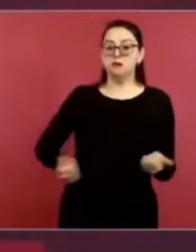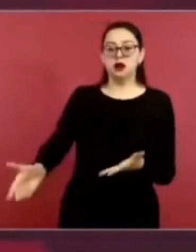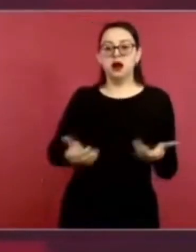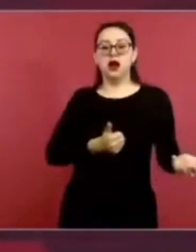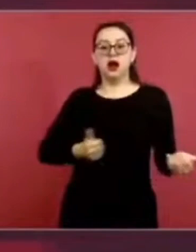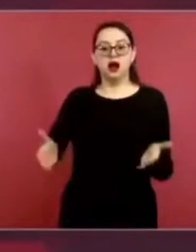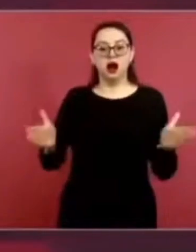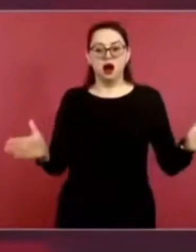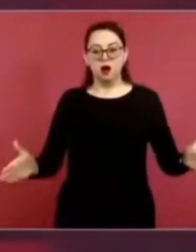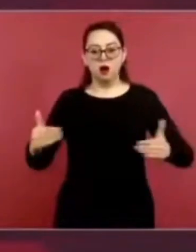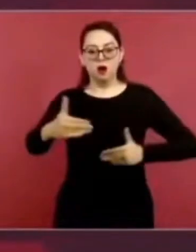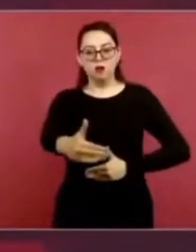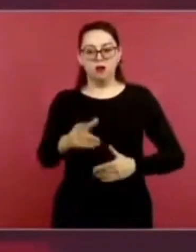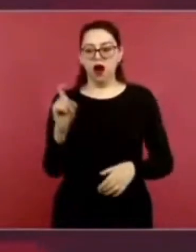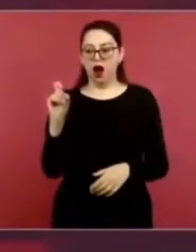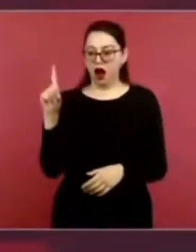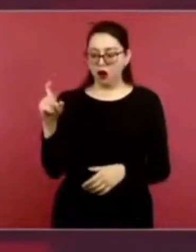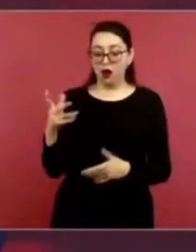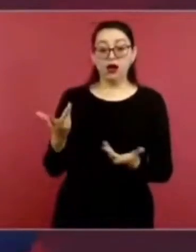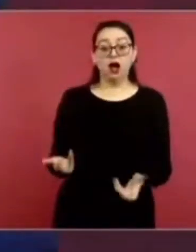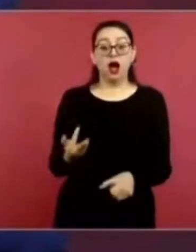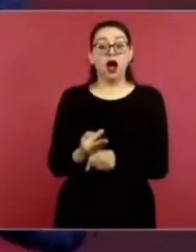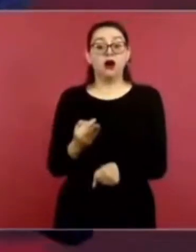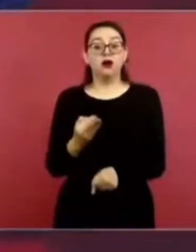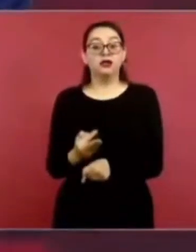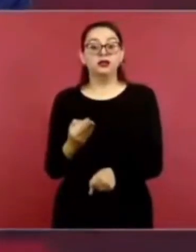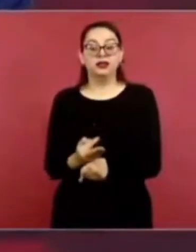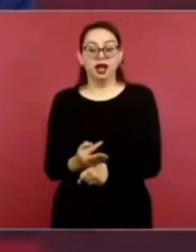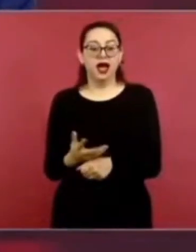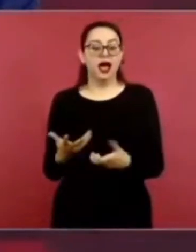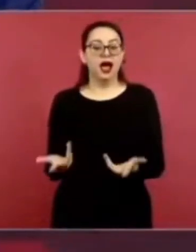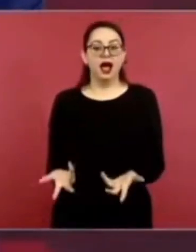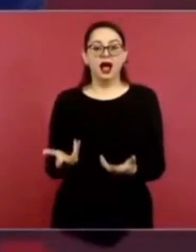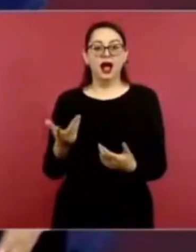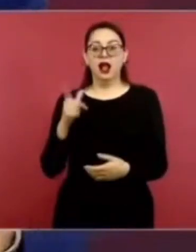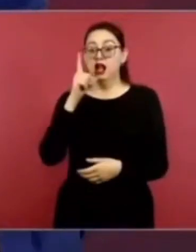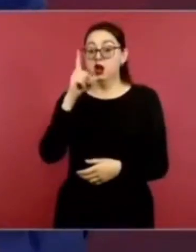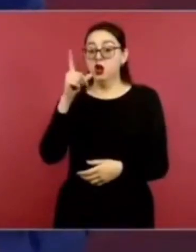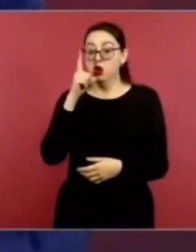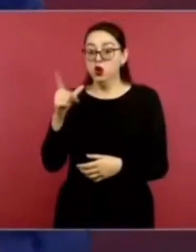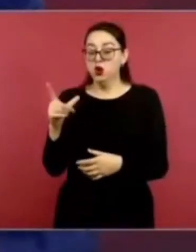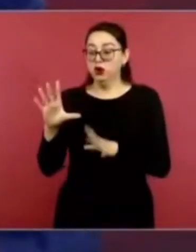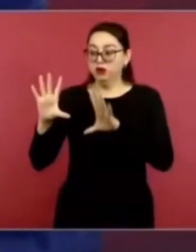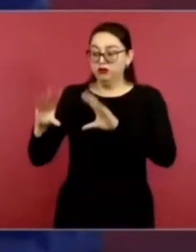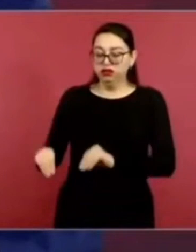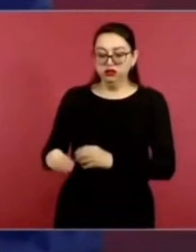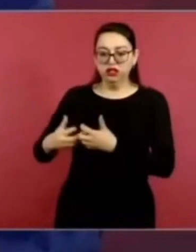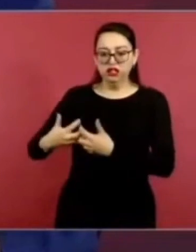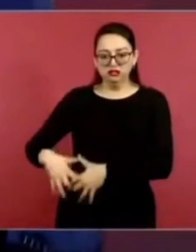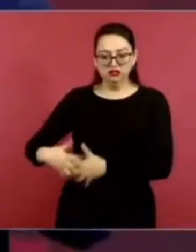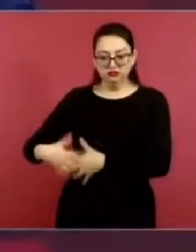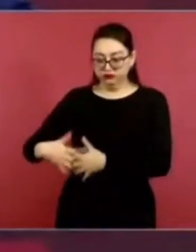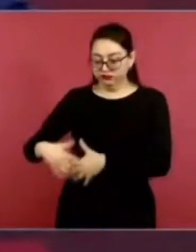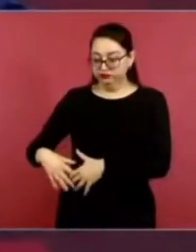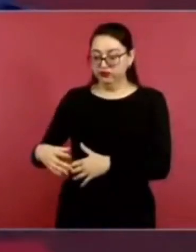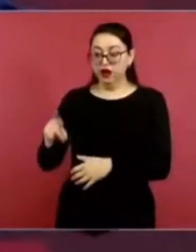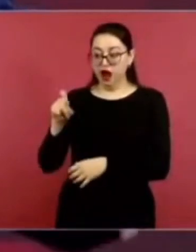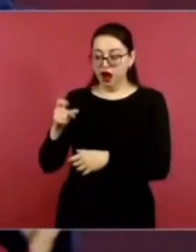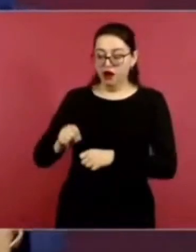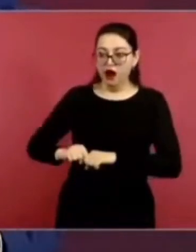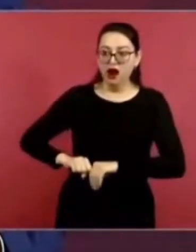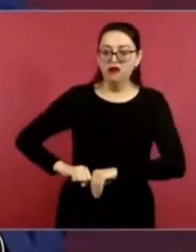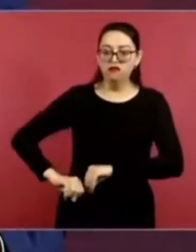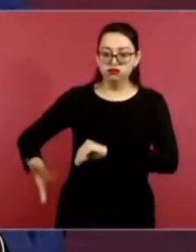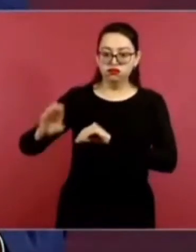se están electrificando los pozos para que funcione la red de agua, pero lleva